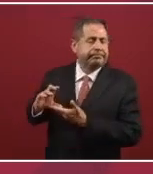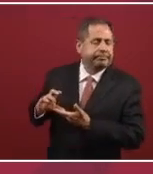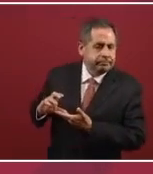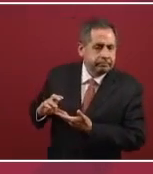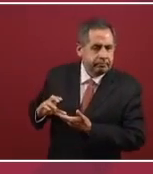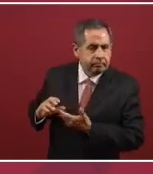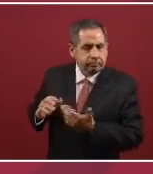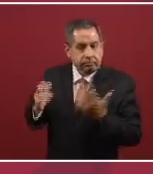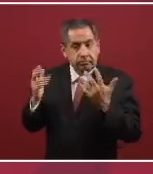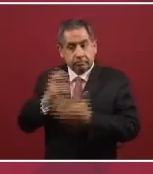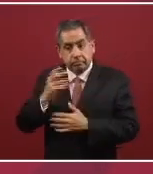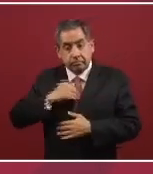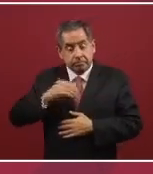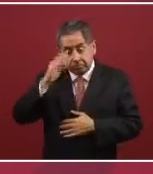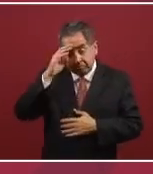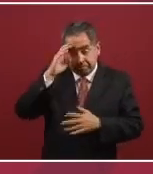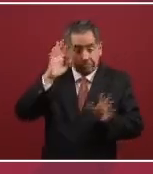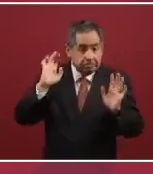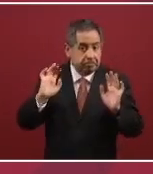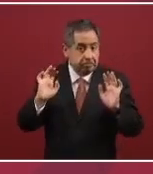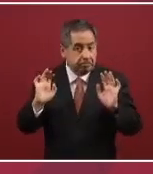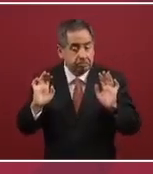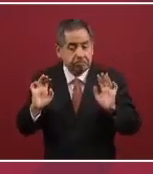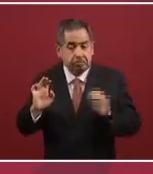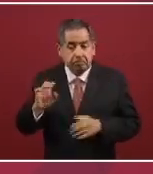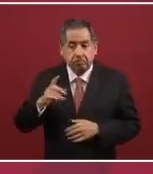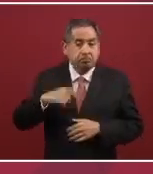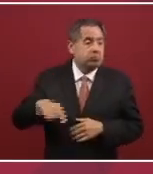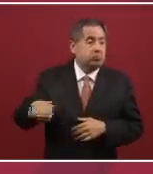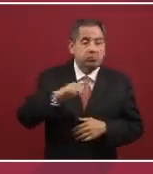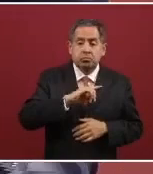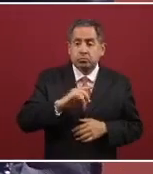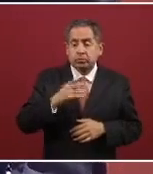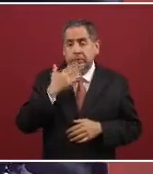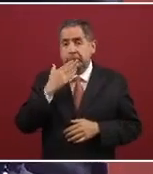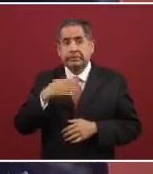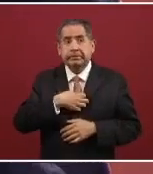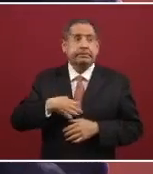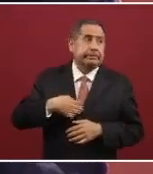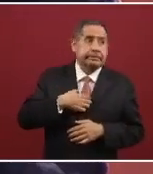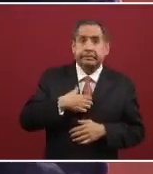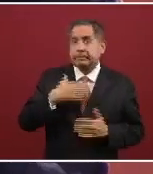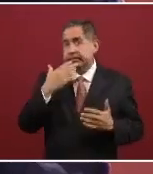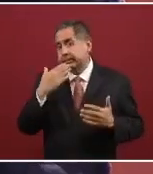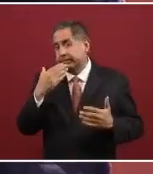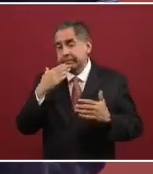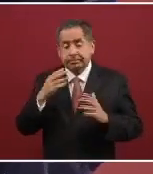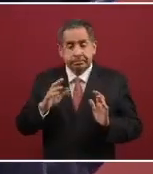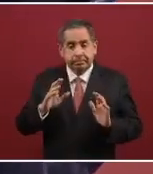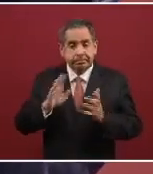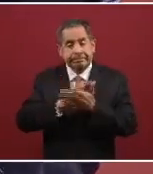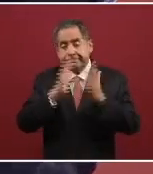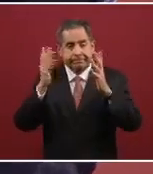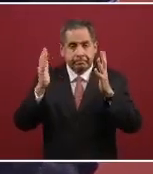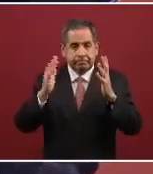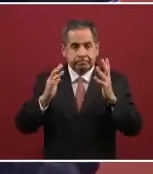Yo pensaba que lo iban a